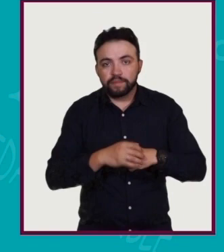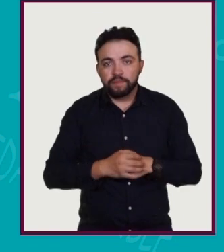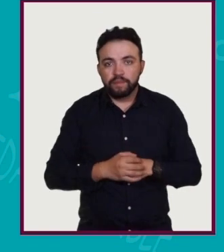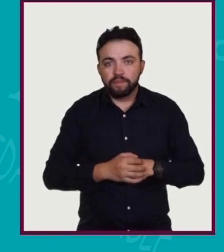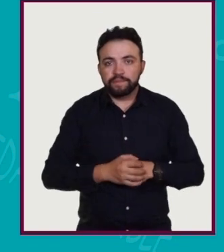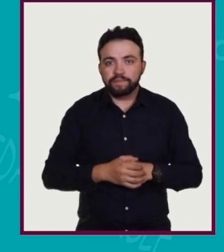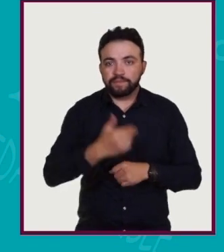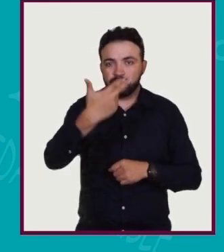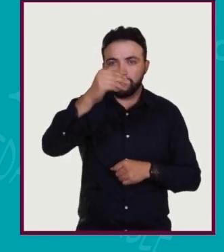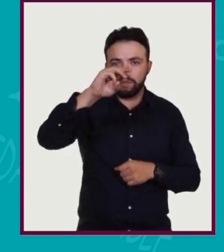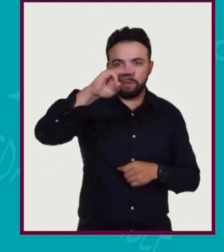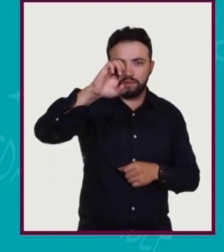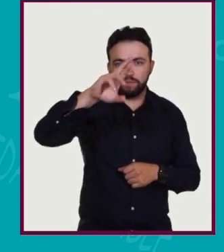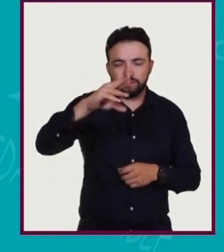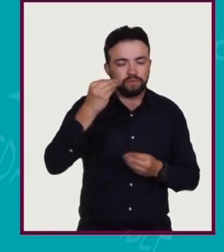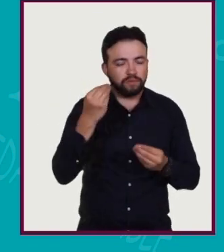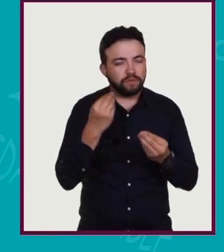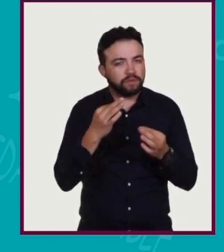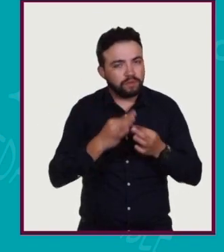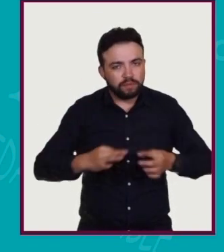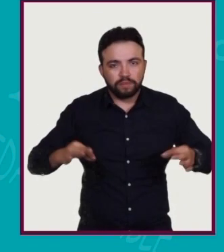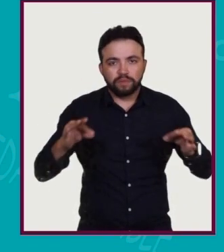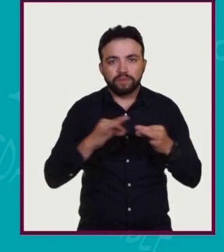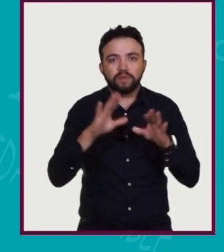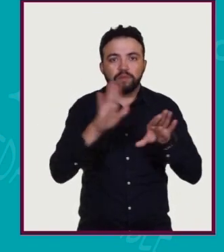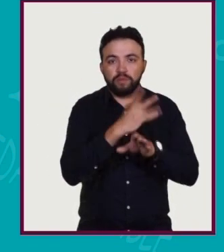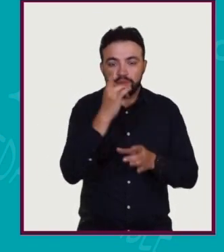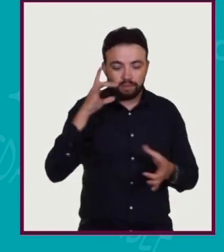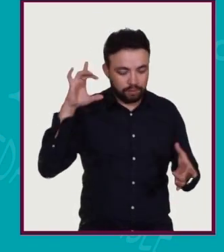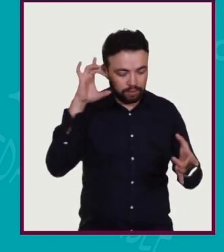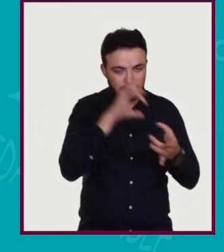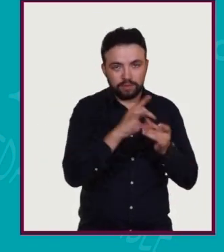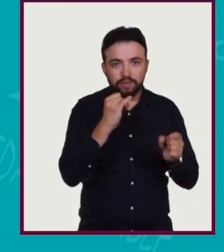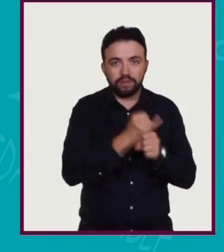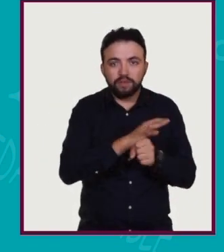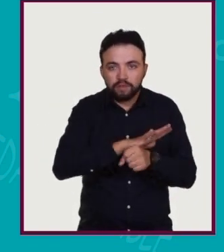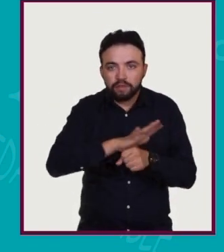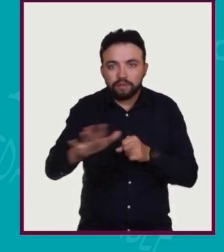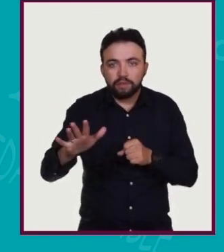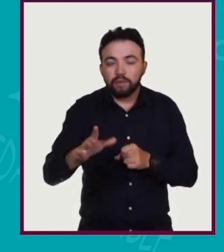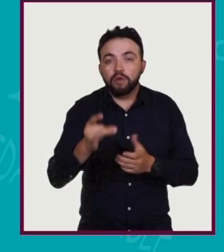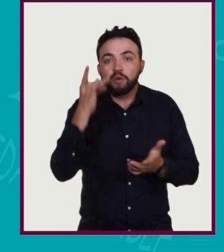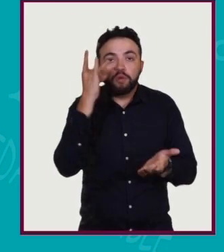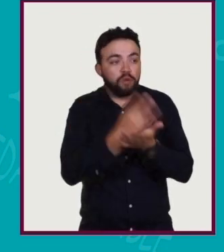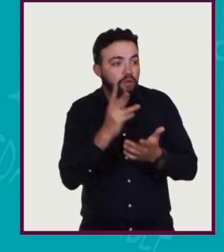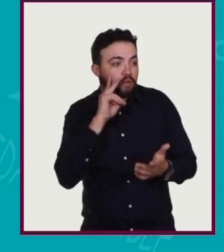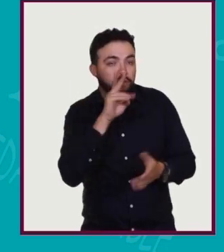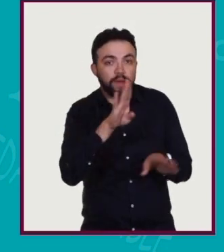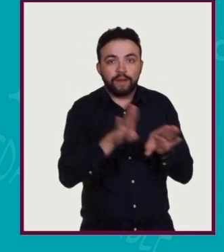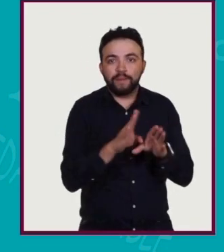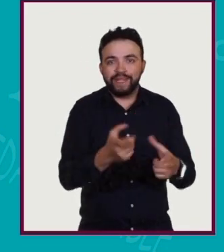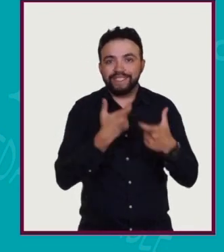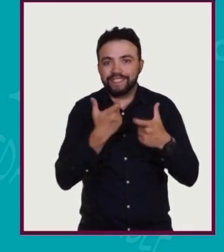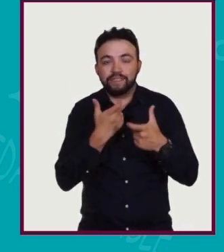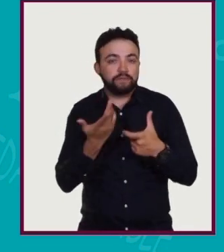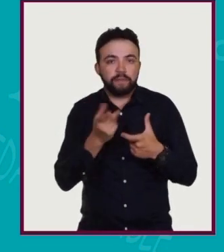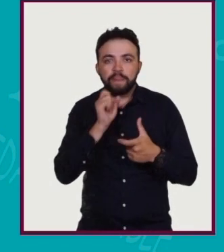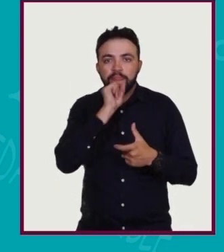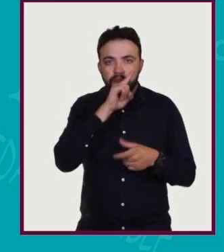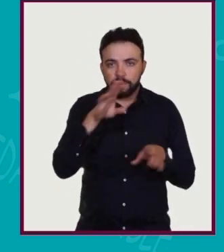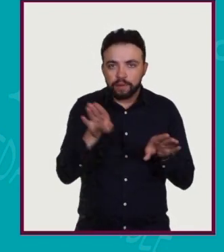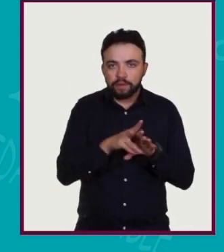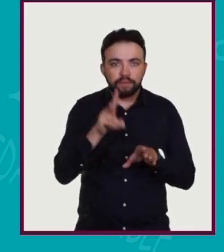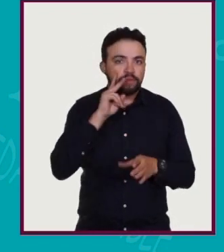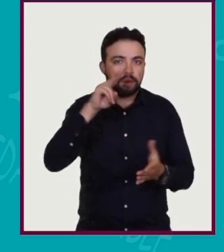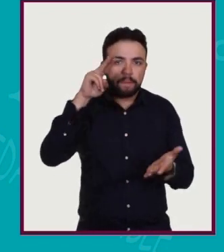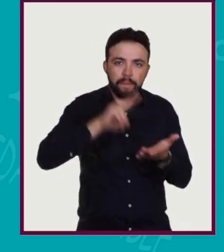el humor es muy importante porque vehicula información que no solamente tiene que ver con lo que nos genera risa, sino también con otro tipo de